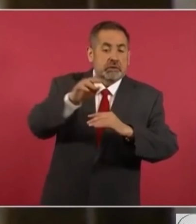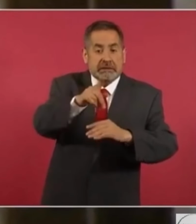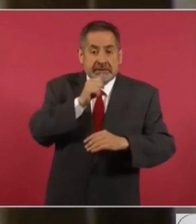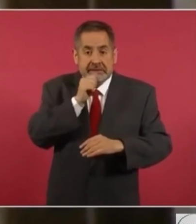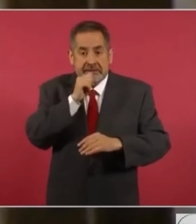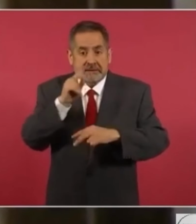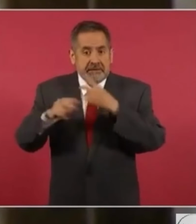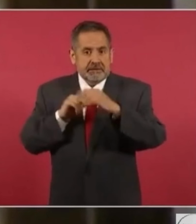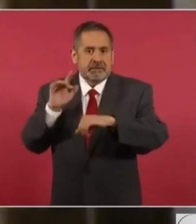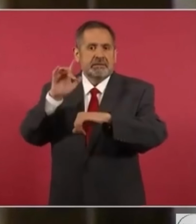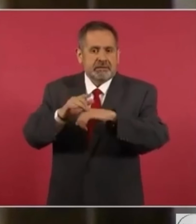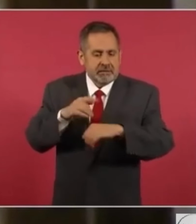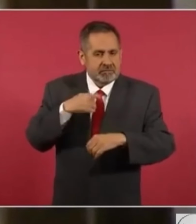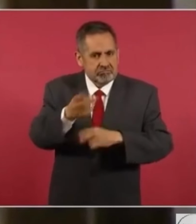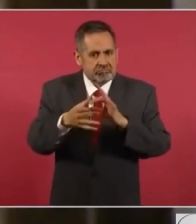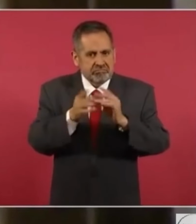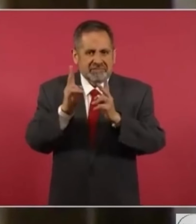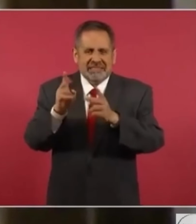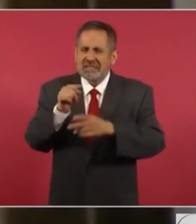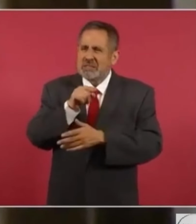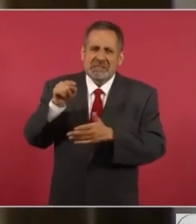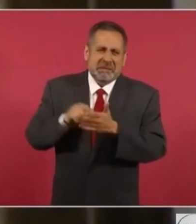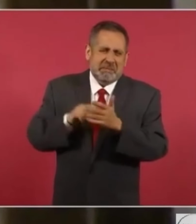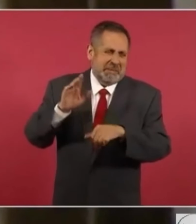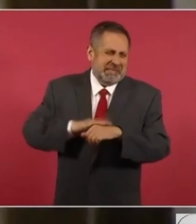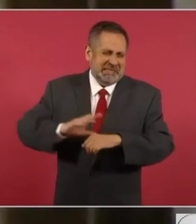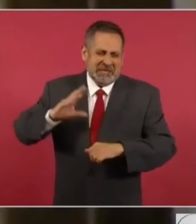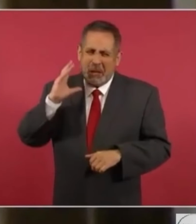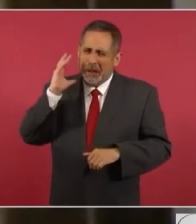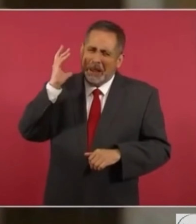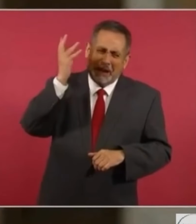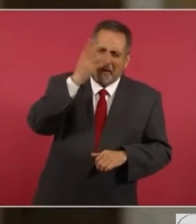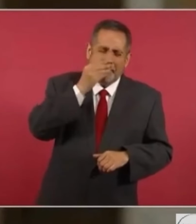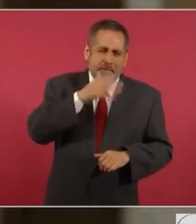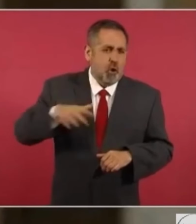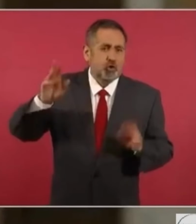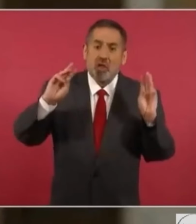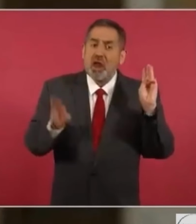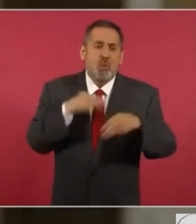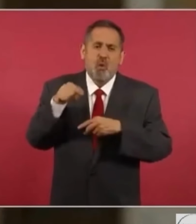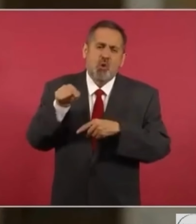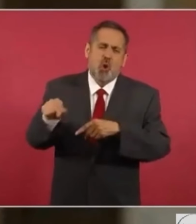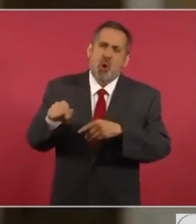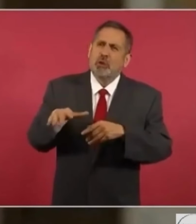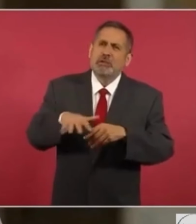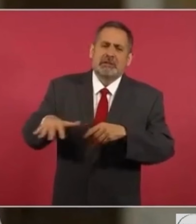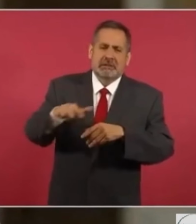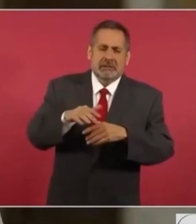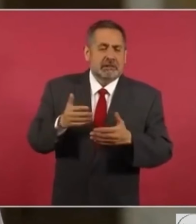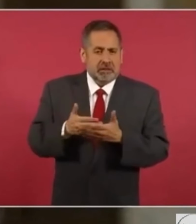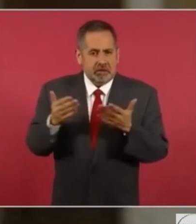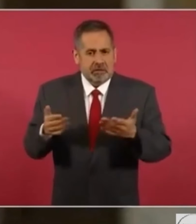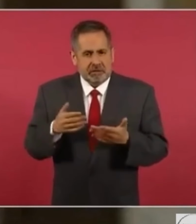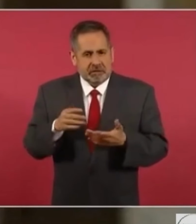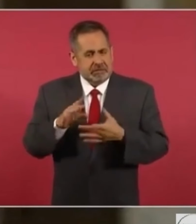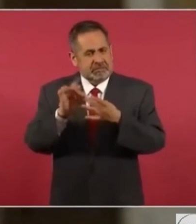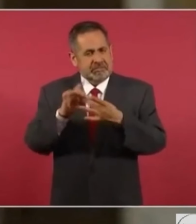ido, pues yo les puedo platicar que es uno de los lugares más hermosos del mundo, y ahora les